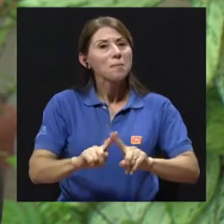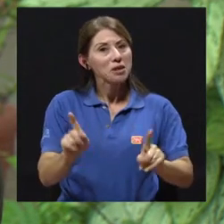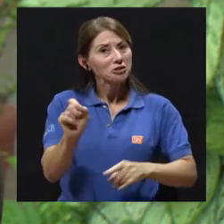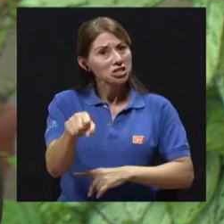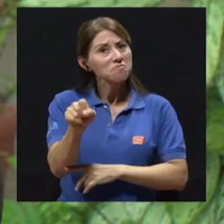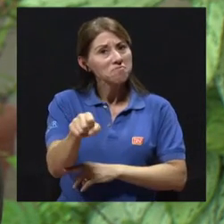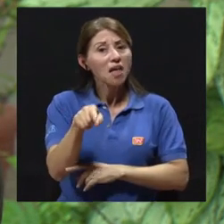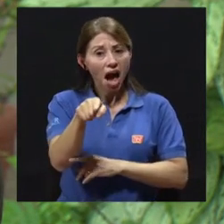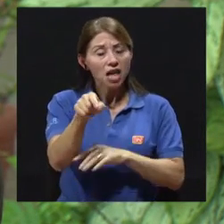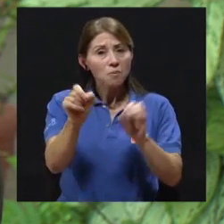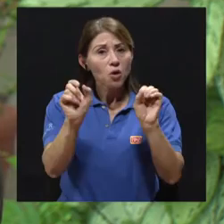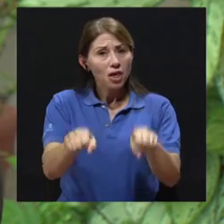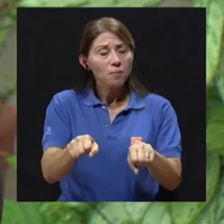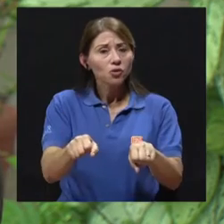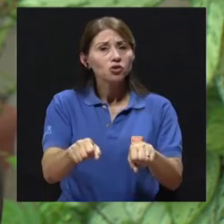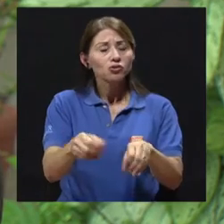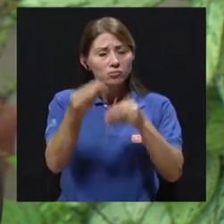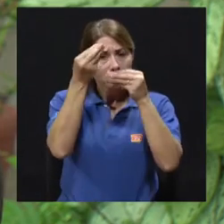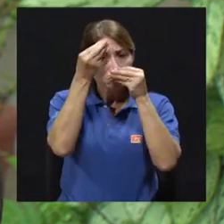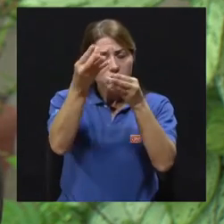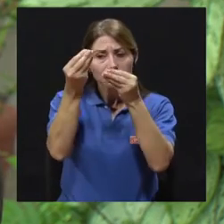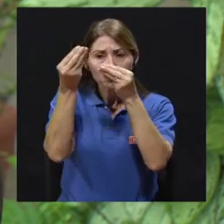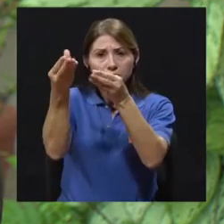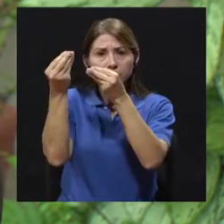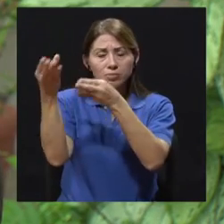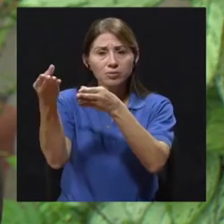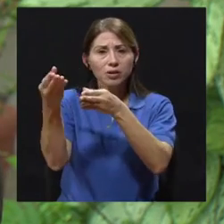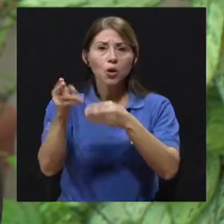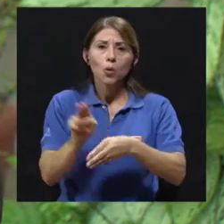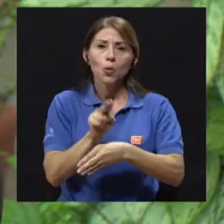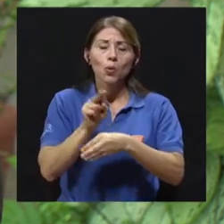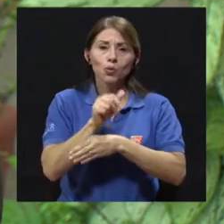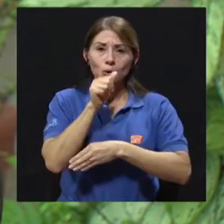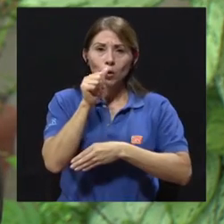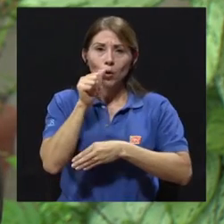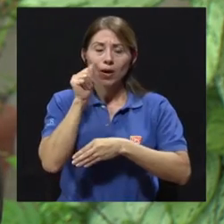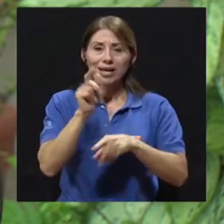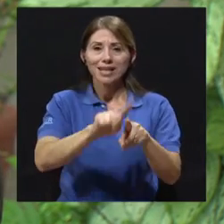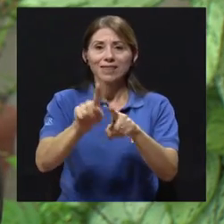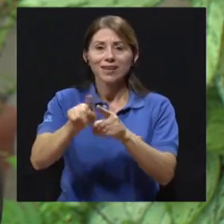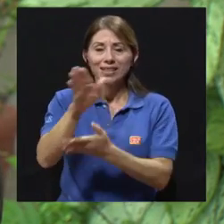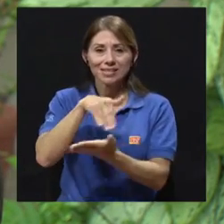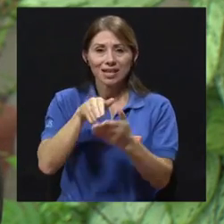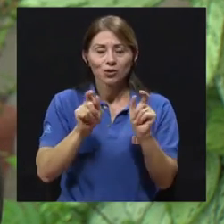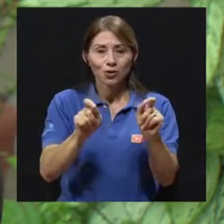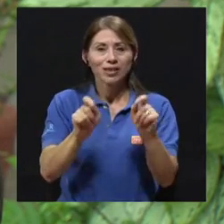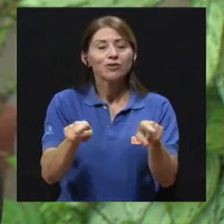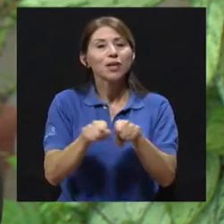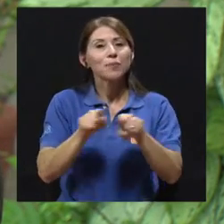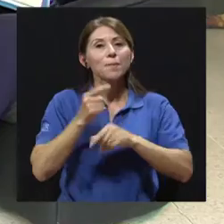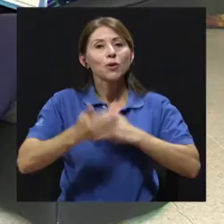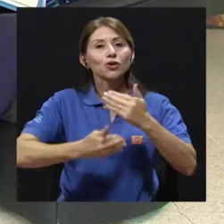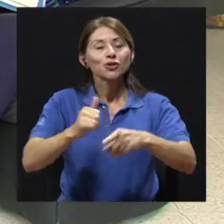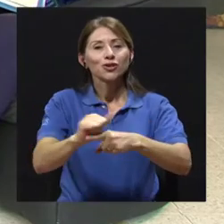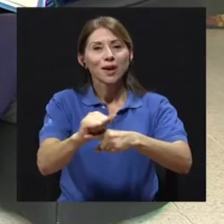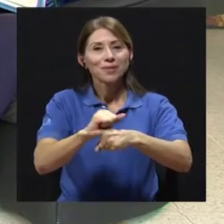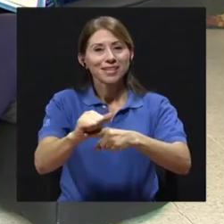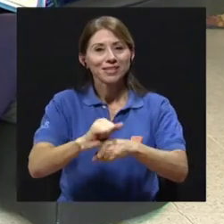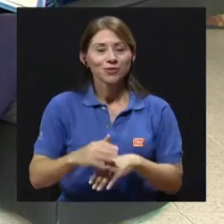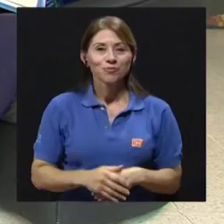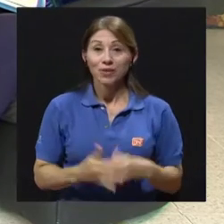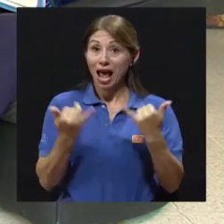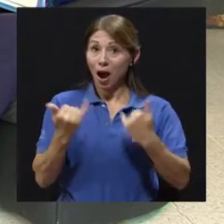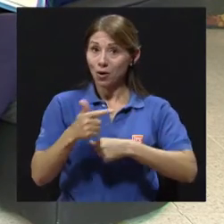brindar toda la información relacionada con el tráfico de drogas en los centros educativos y también los procesos de capacitación que llevamos a cabo. Ha llegado el momento